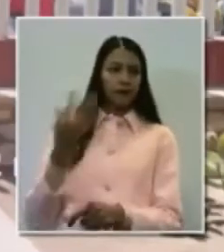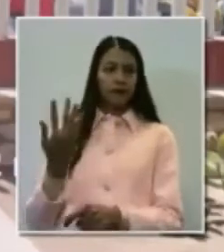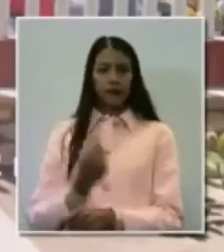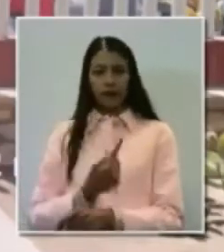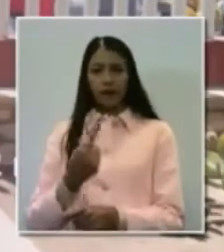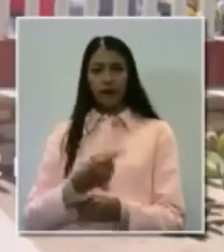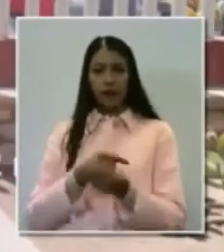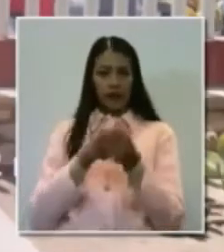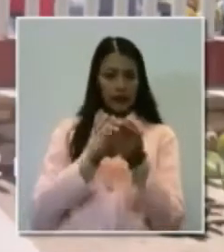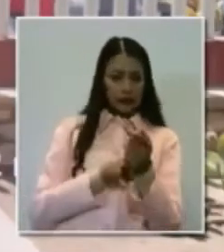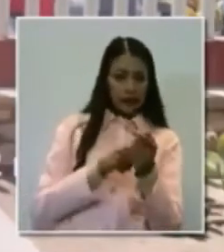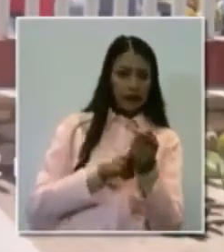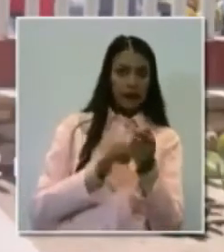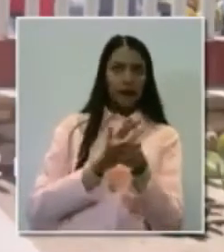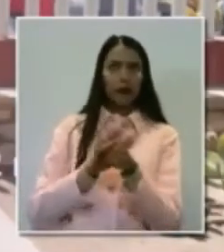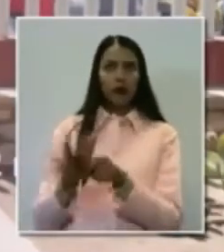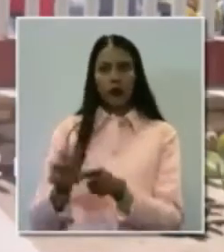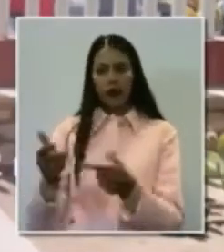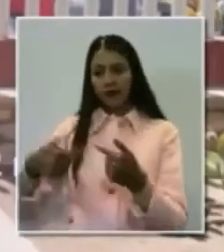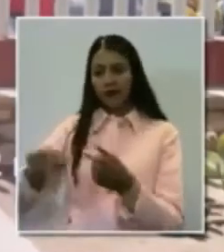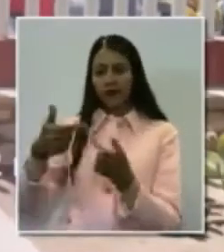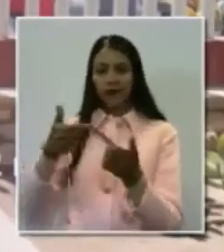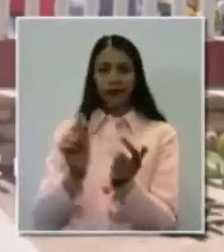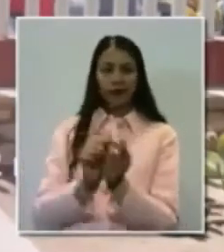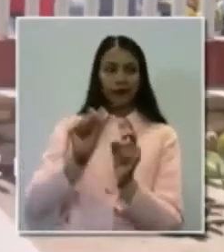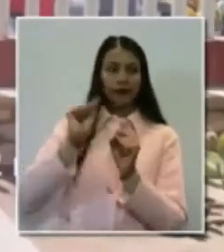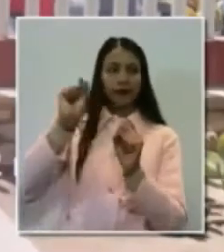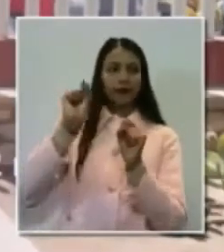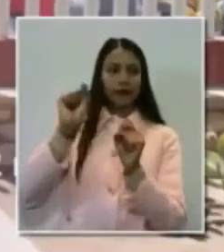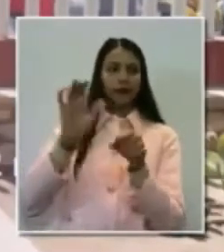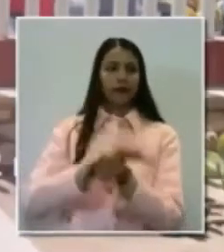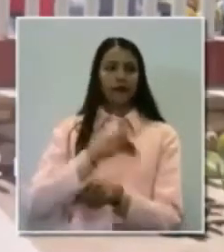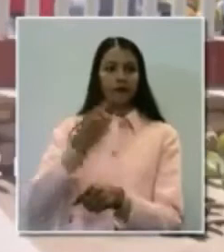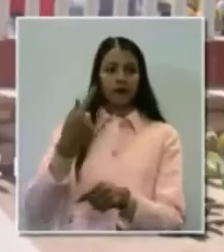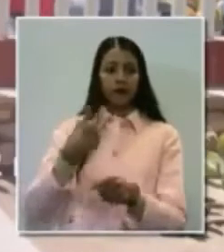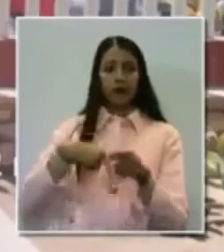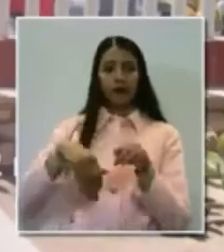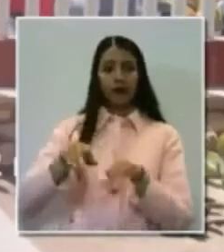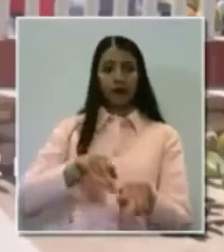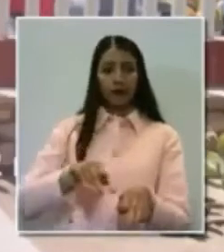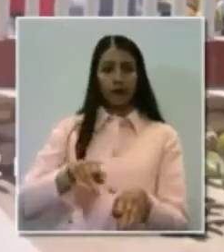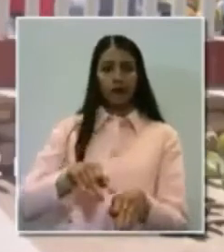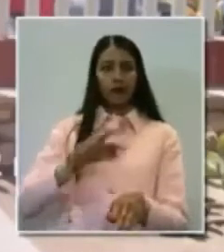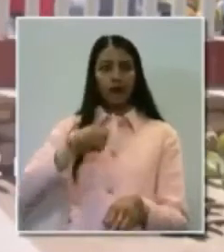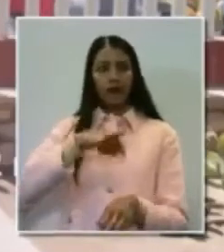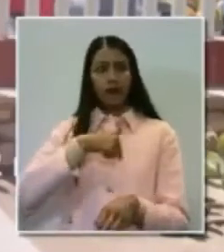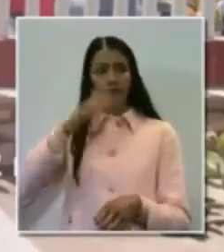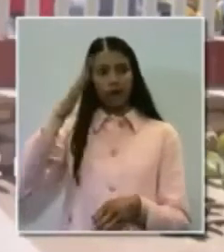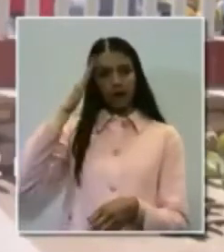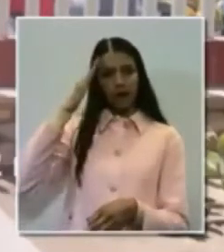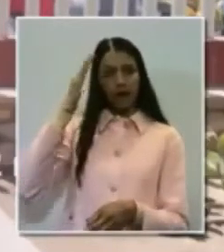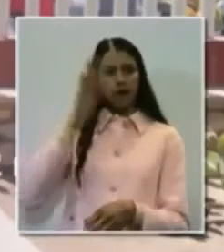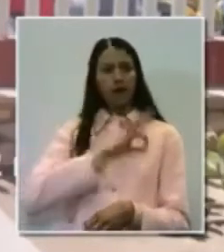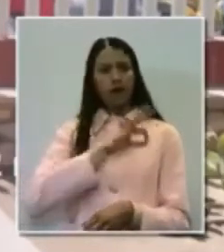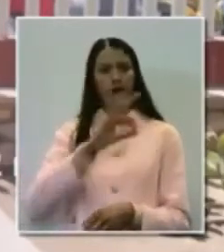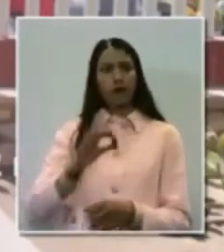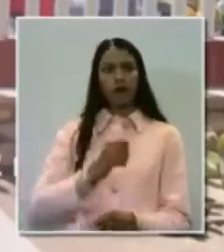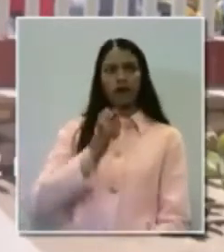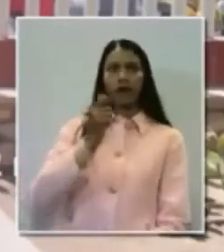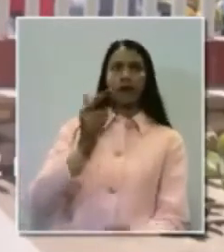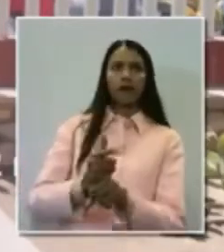escondido, ocultado por las expresiones sindicales, porque en la plantilla laboral es donde nosotros como autoridad podemos